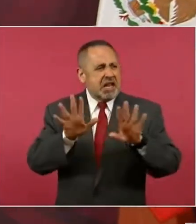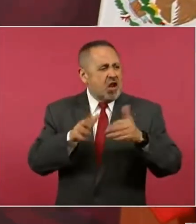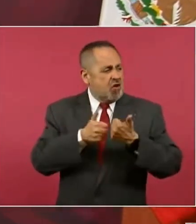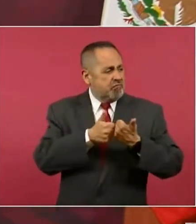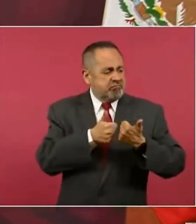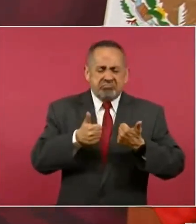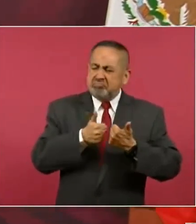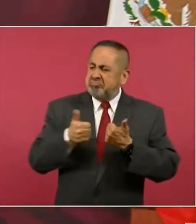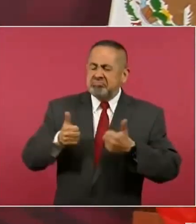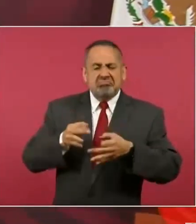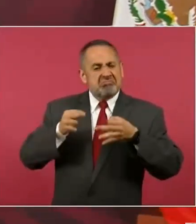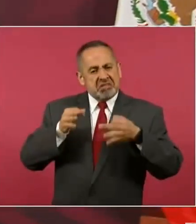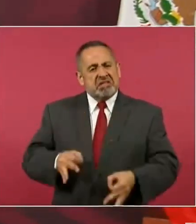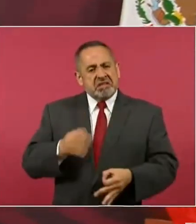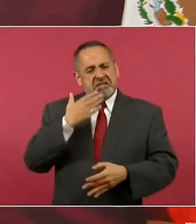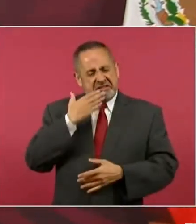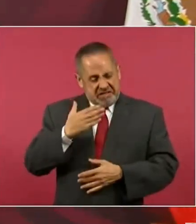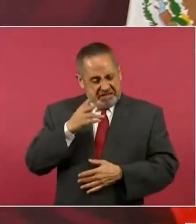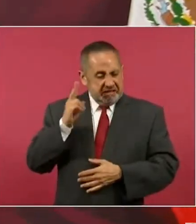porque